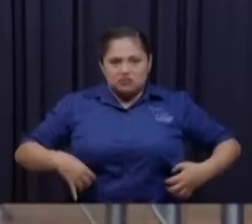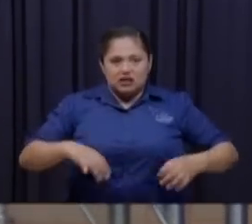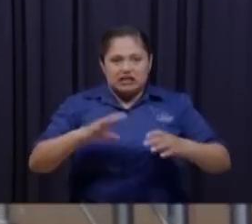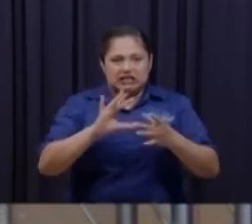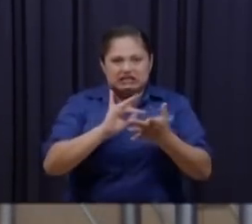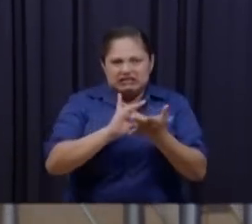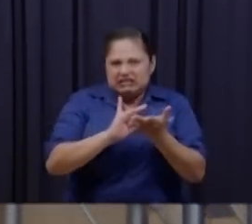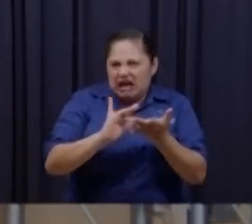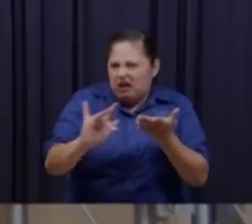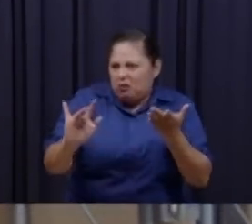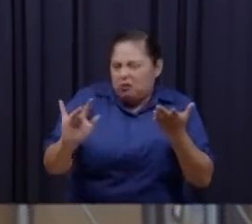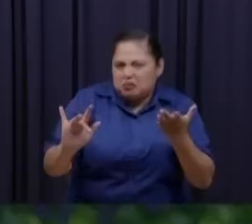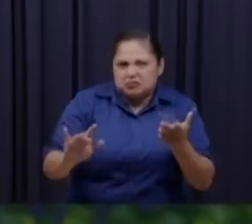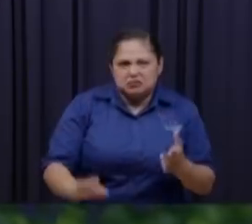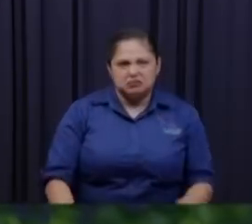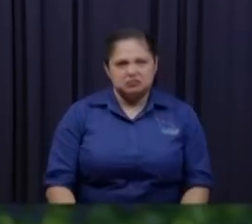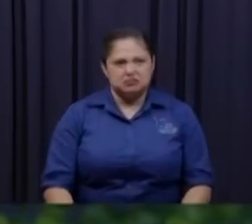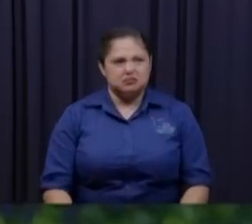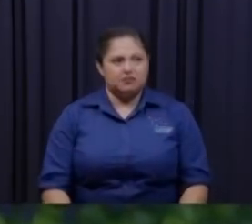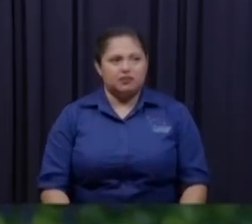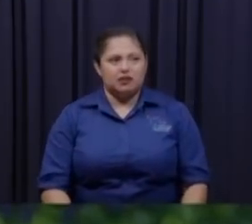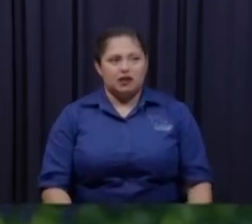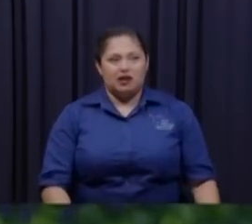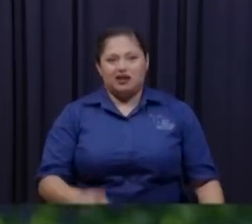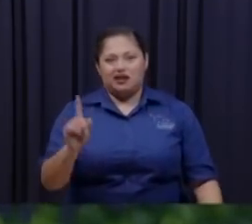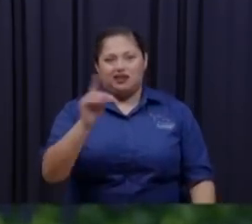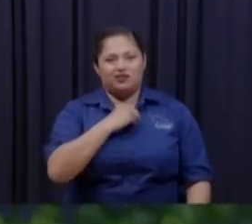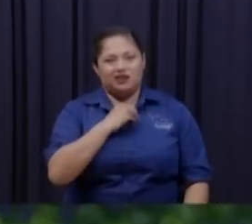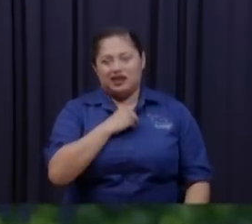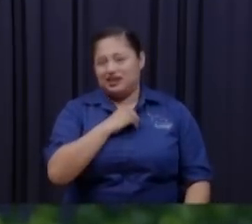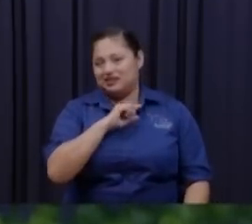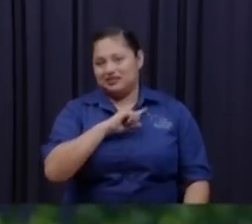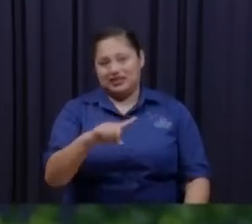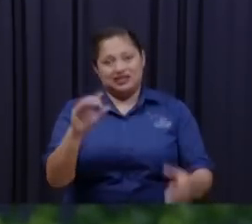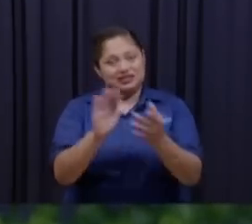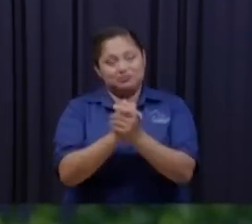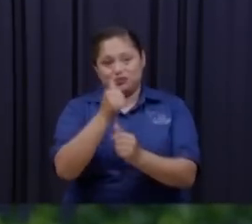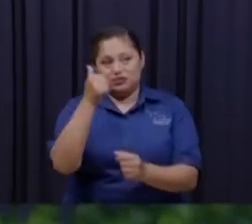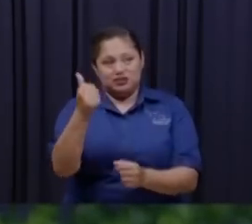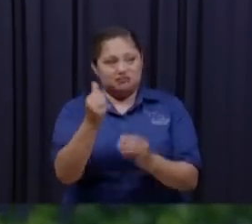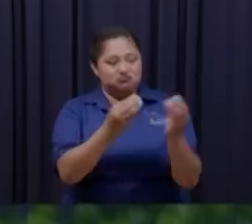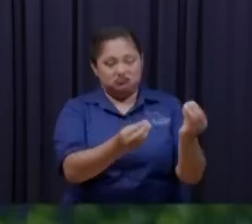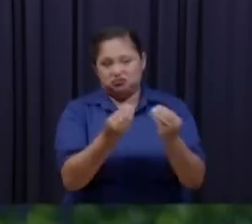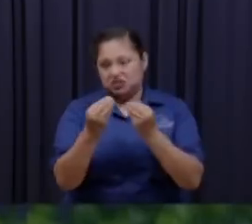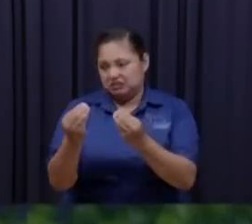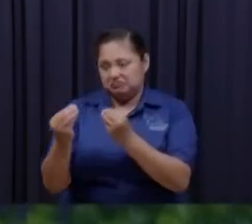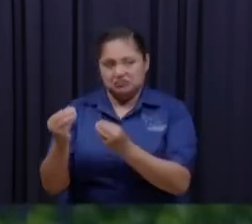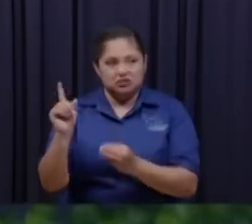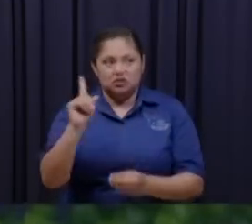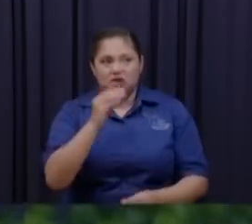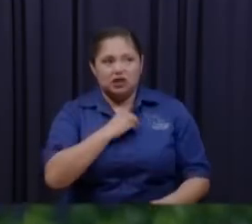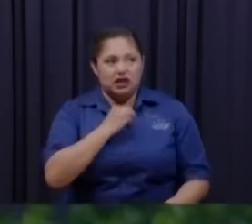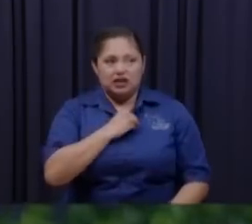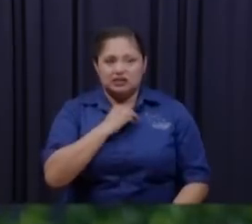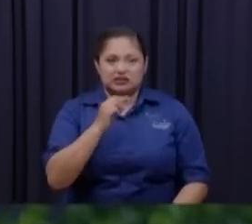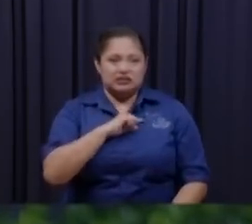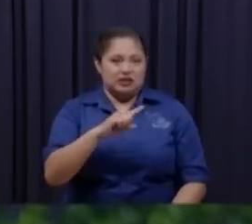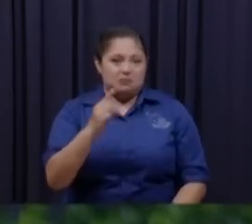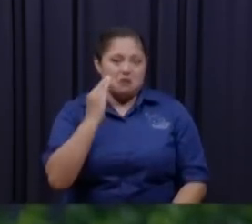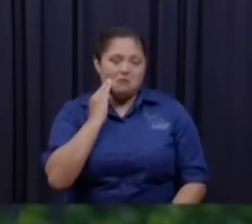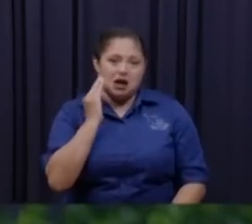Tan secos que no quieren ser esposa, muchas, ni quieren ser